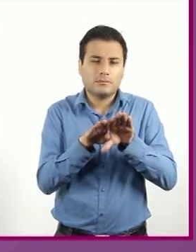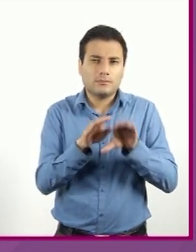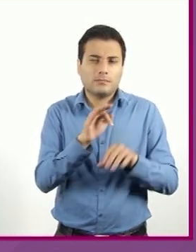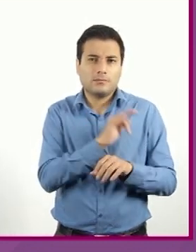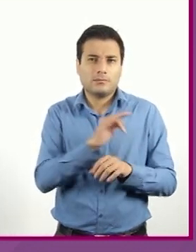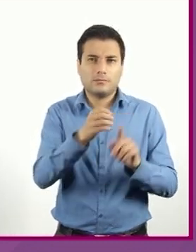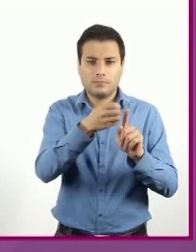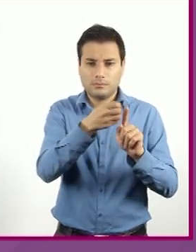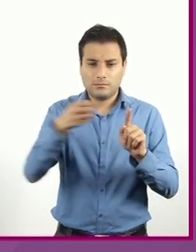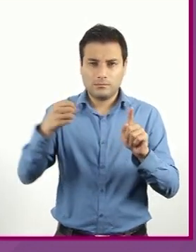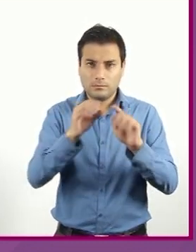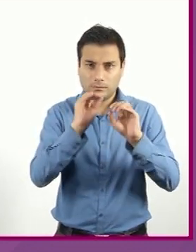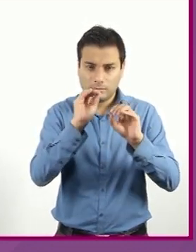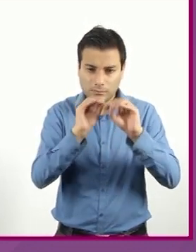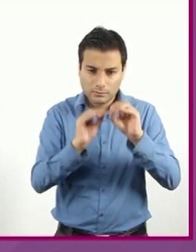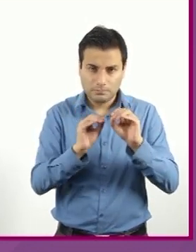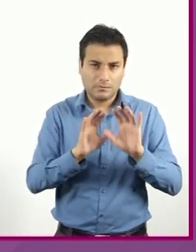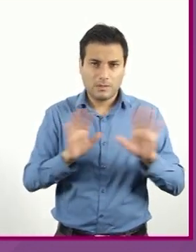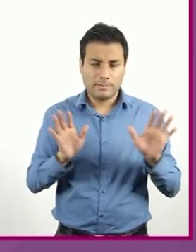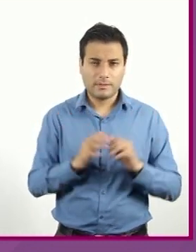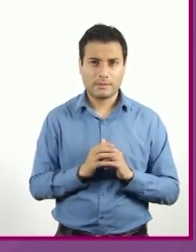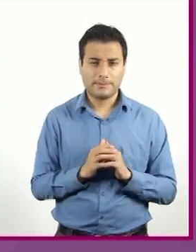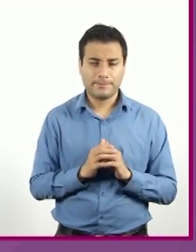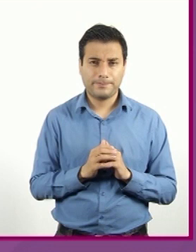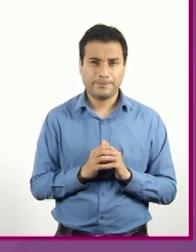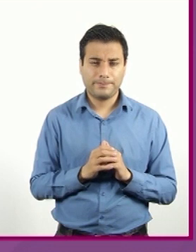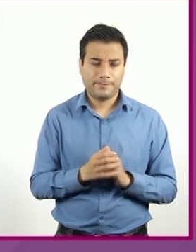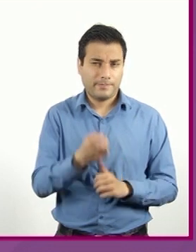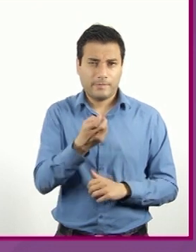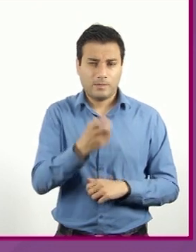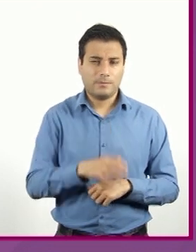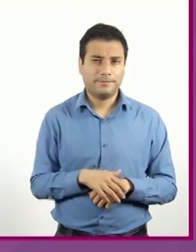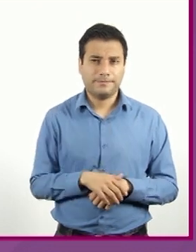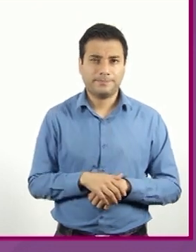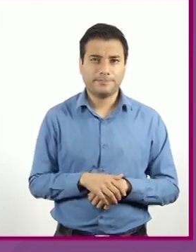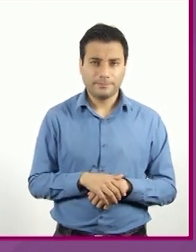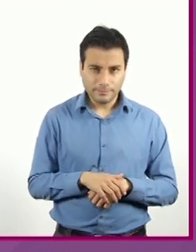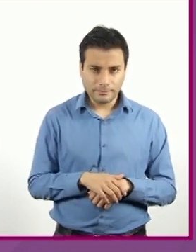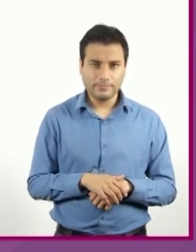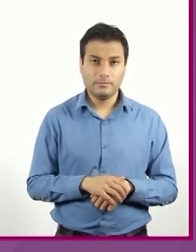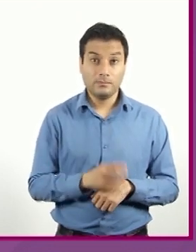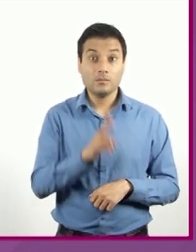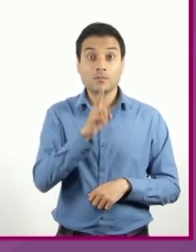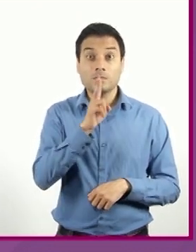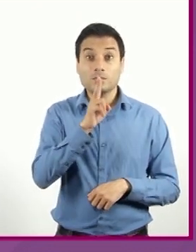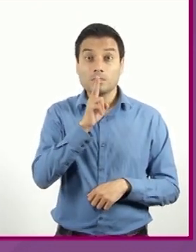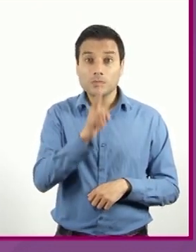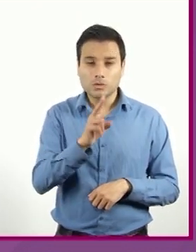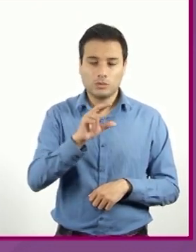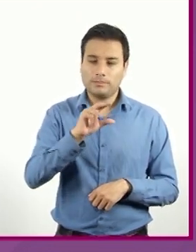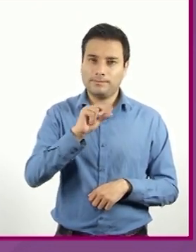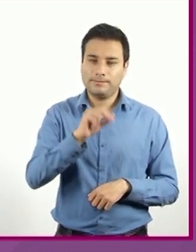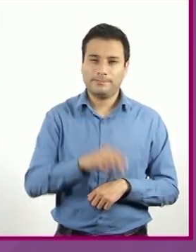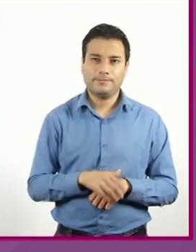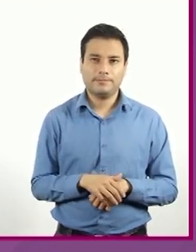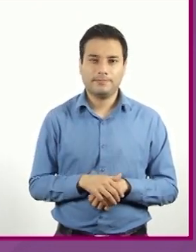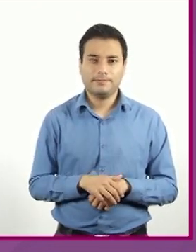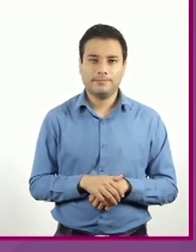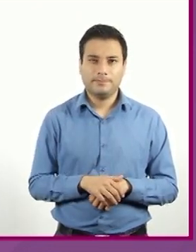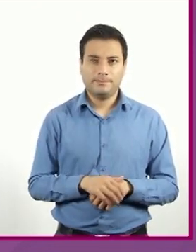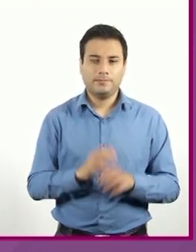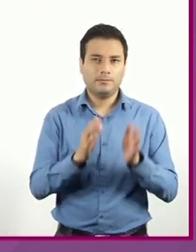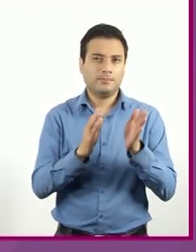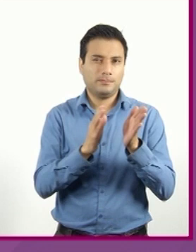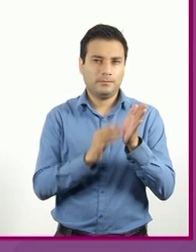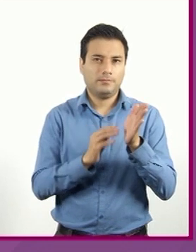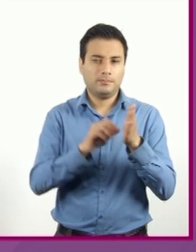las oraciones, una construcción más que una voz. En los formularios se emplea la voz